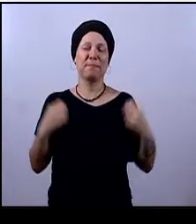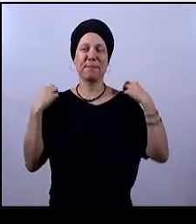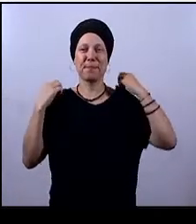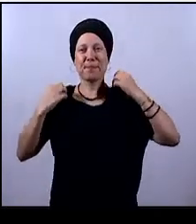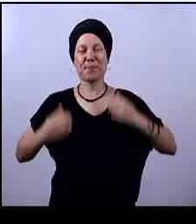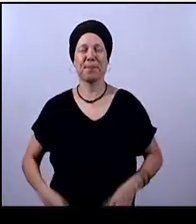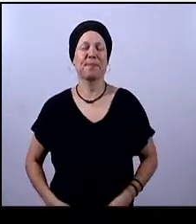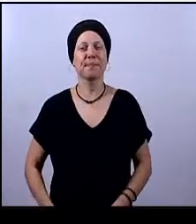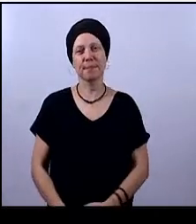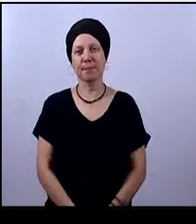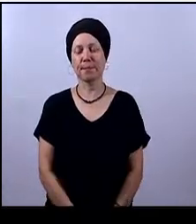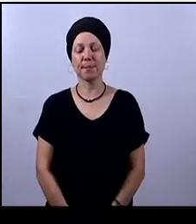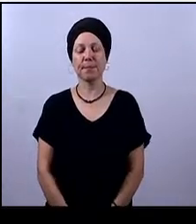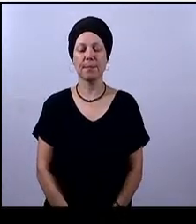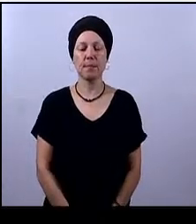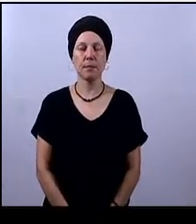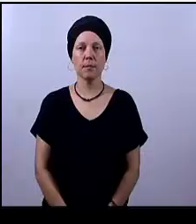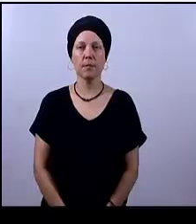formular.